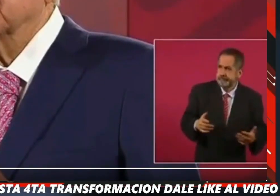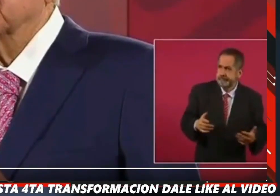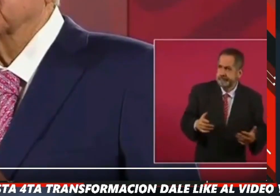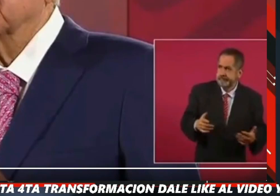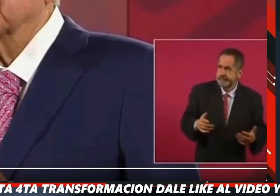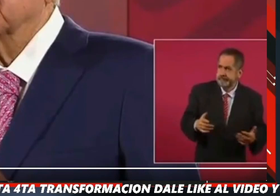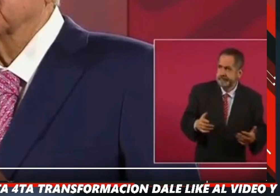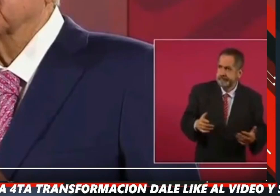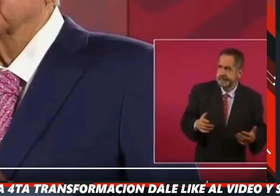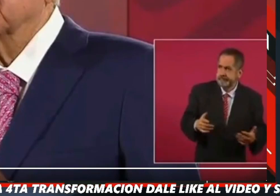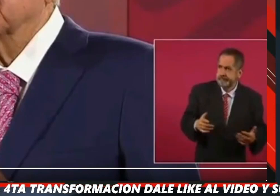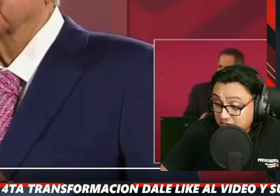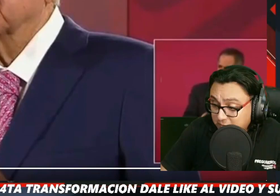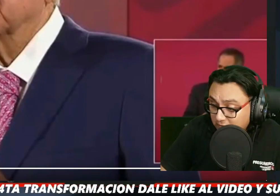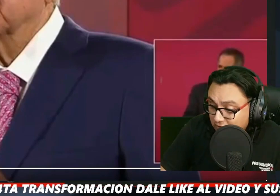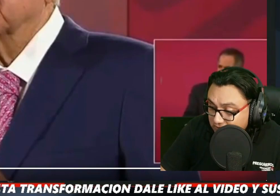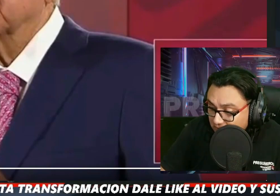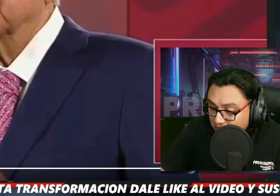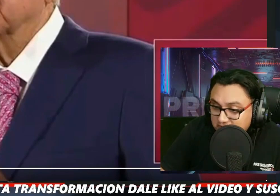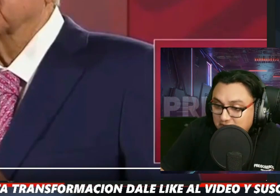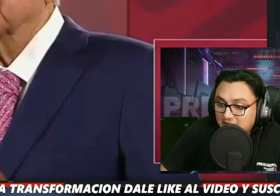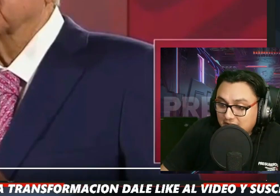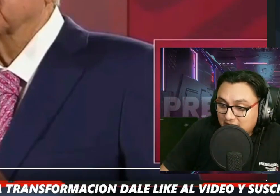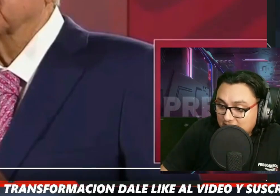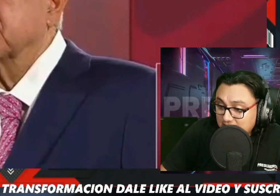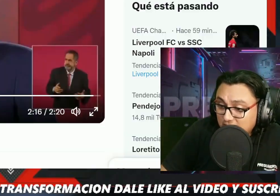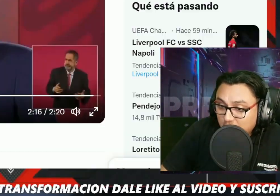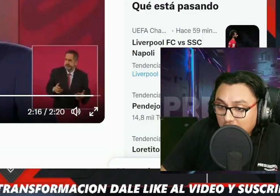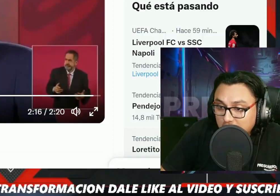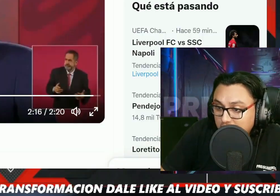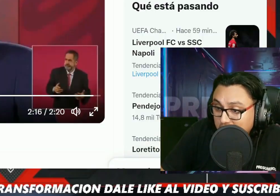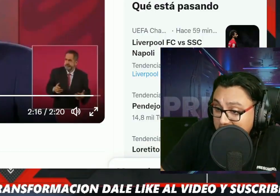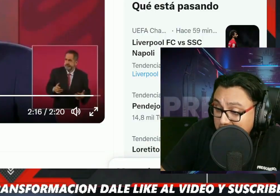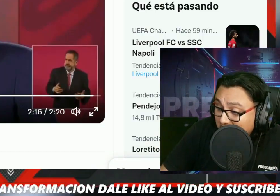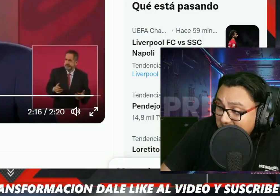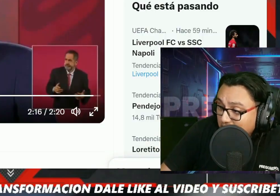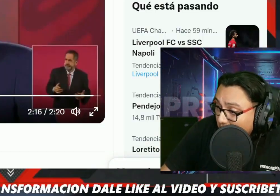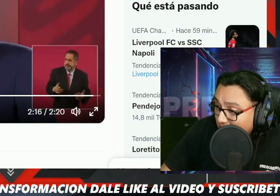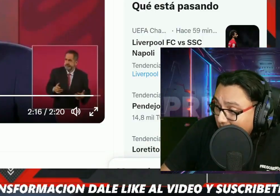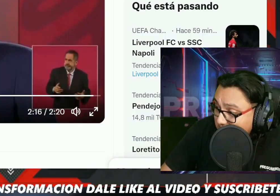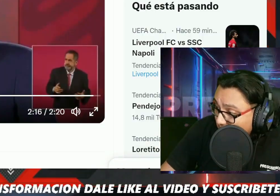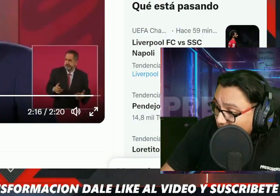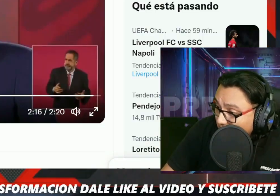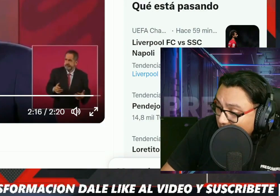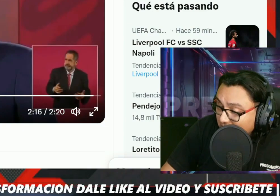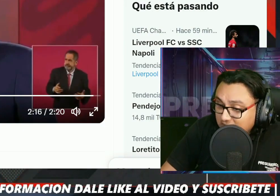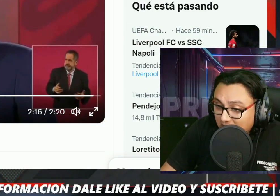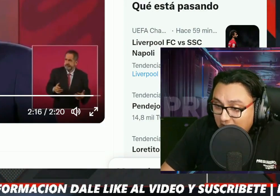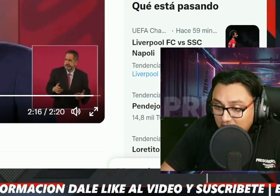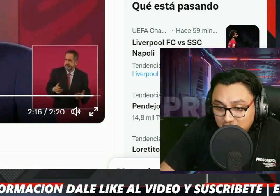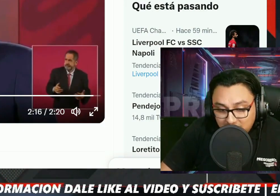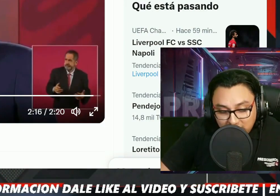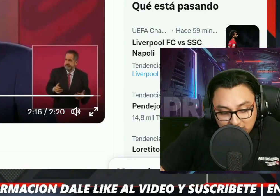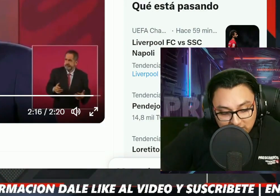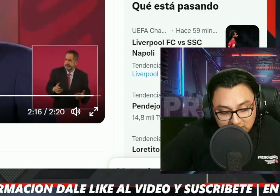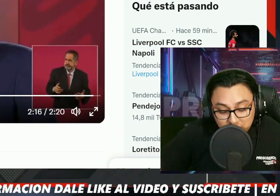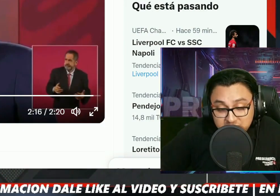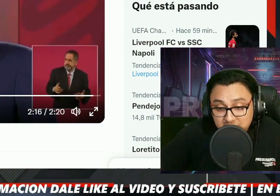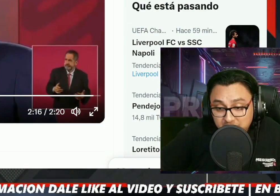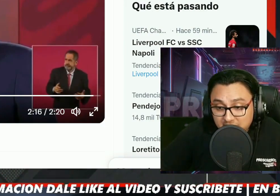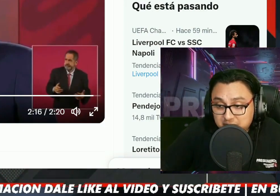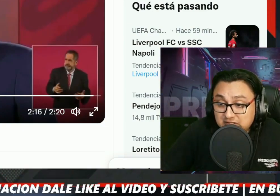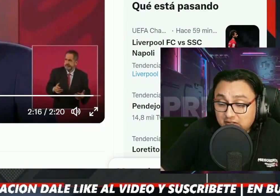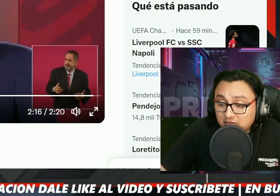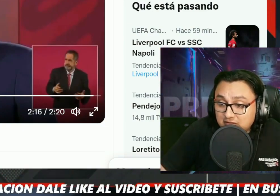Ah, lo tienen mis estimados amigas y amigos peroneros, lejos de querer tener una confrontación hasta con la iglesia, ya ahí lo tienen,